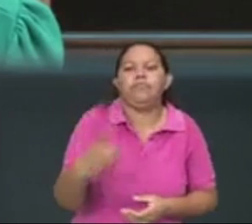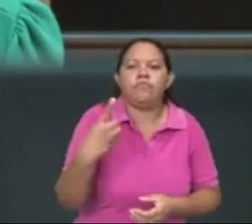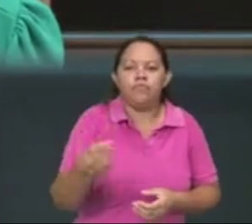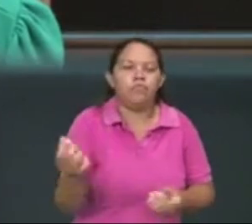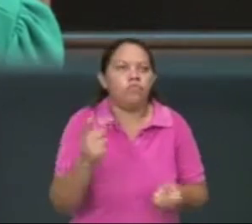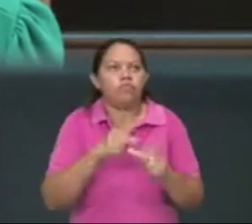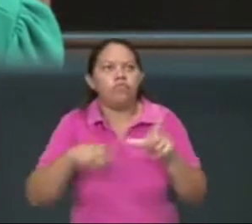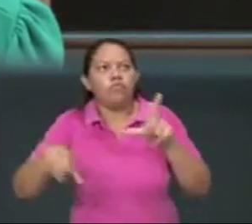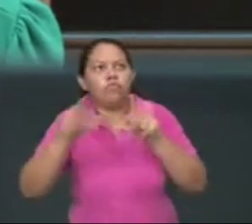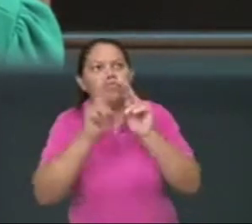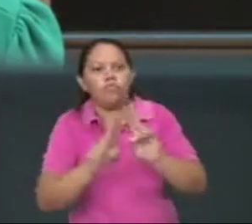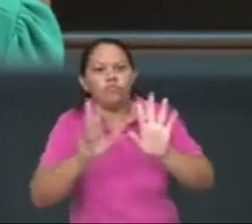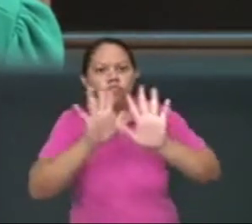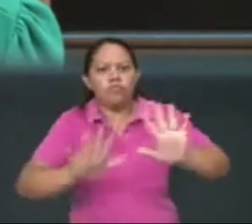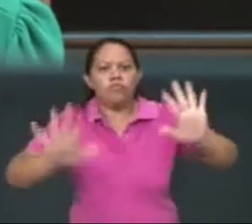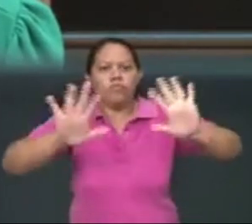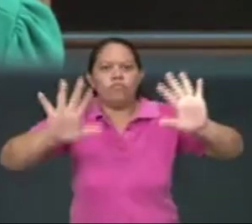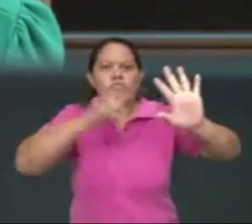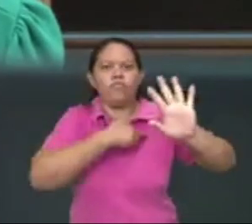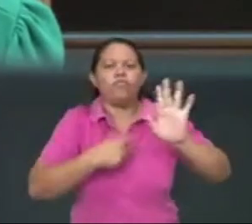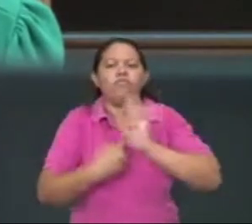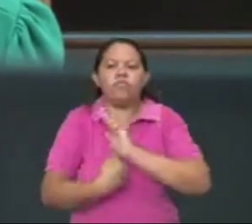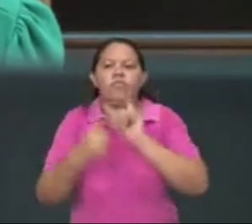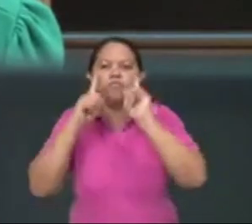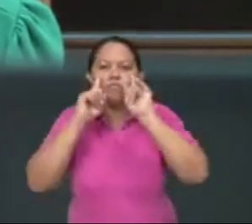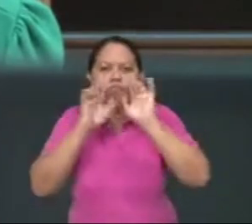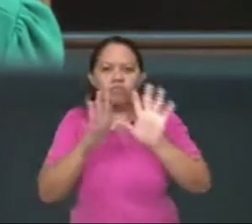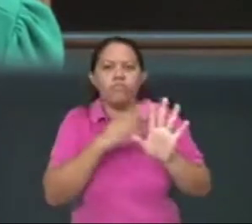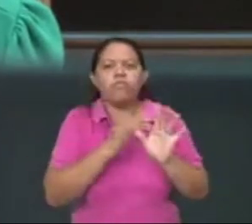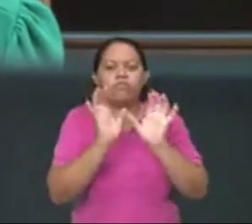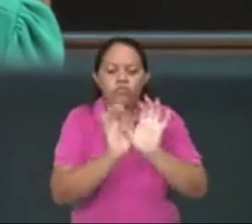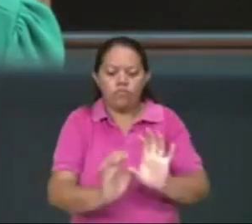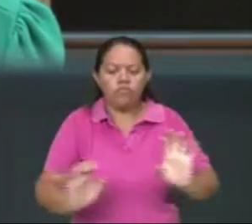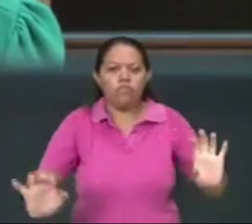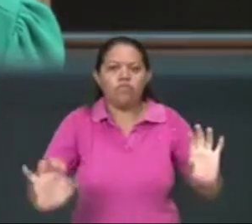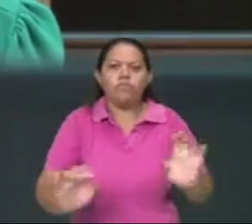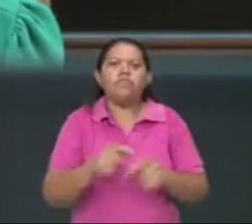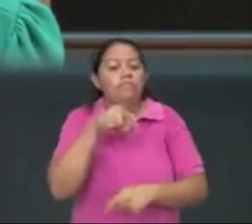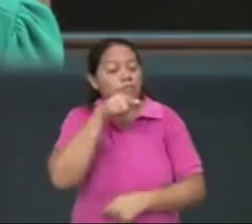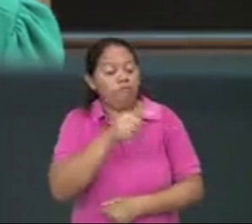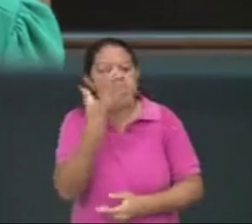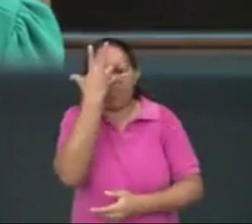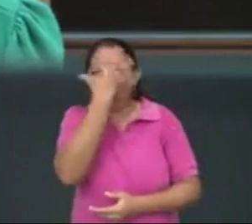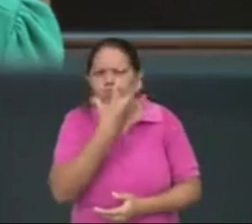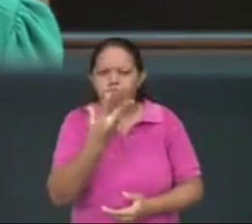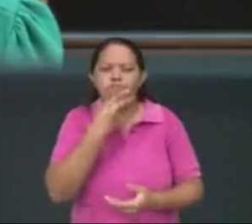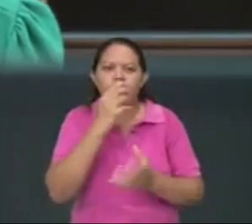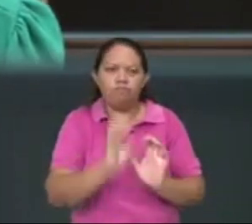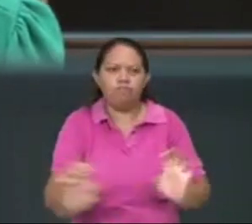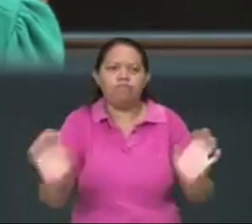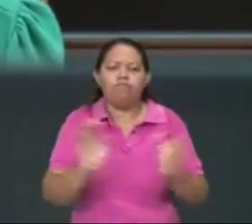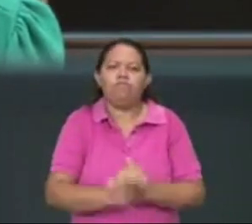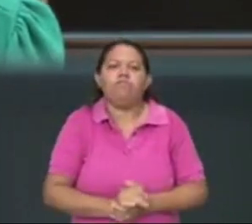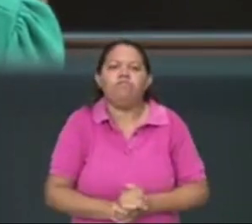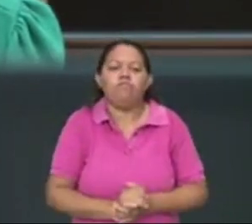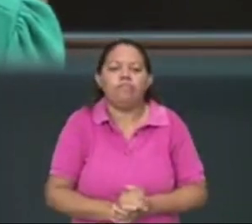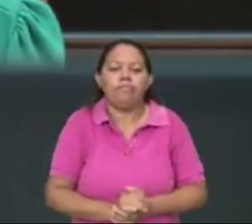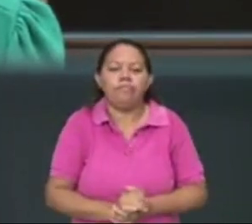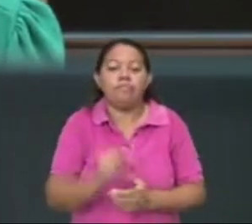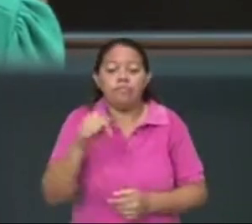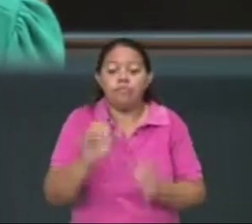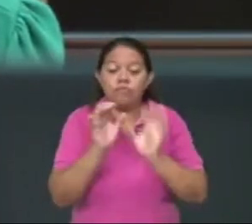medio ambiente saludable que permita el crecimiento sano de los niños y niñas de nuestro país. Los niños y